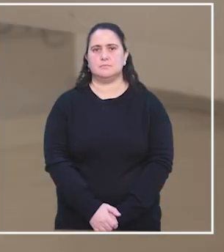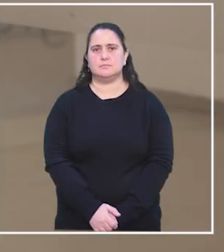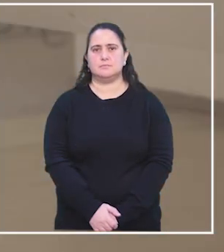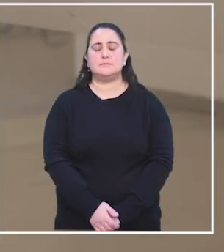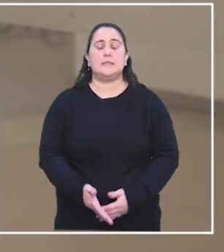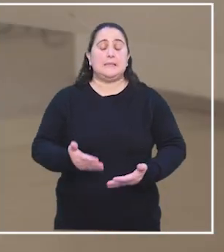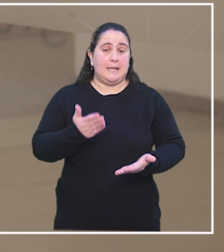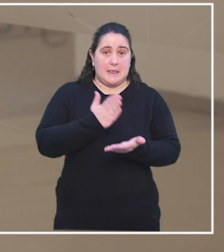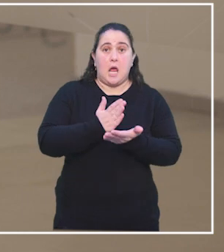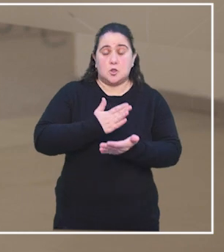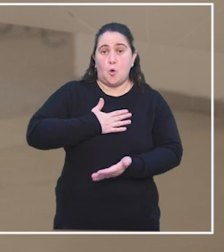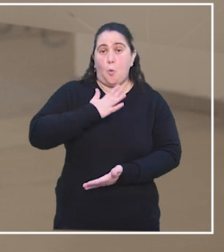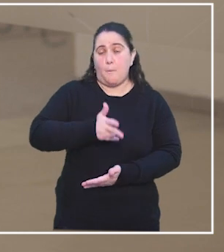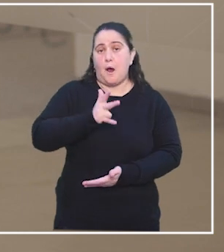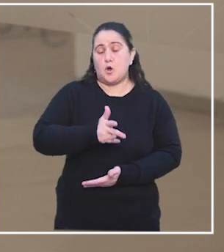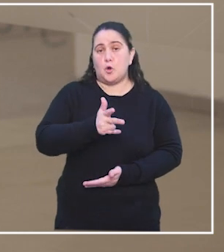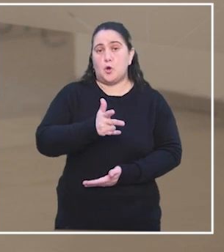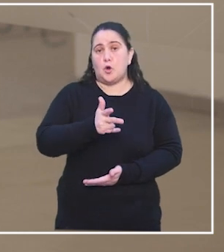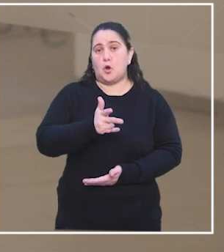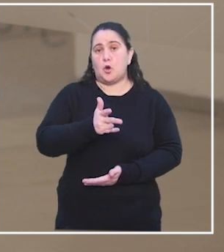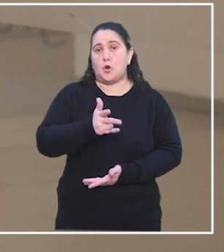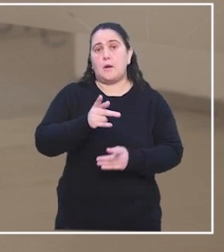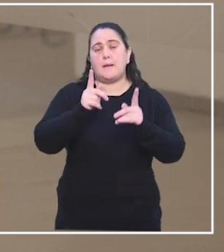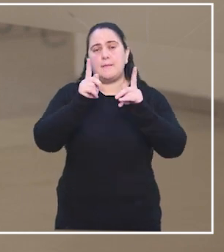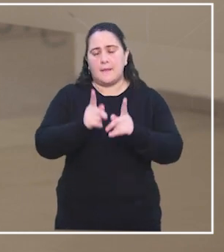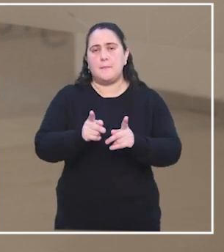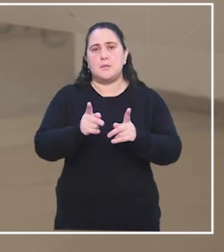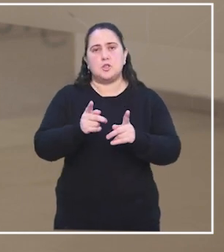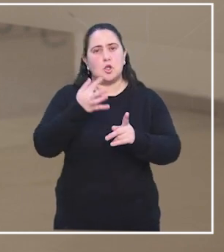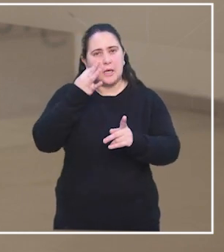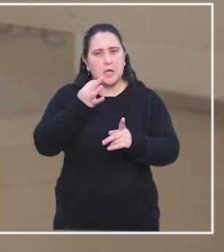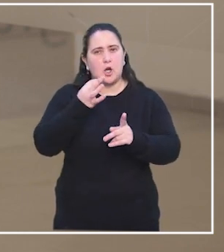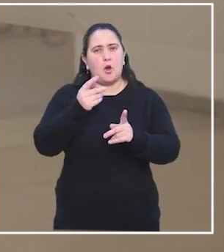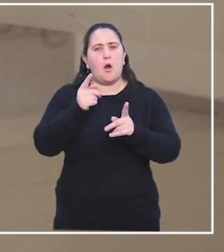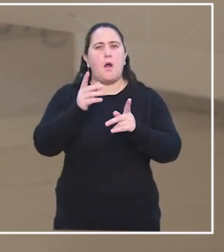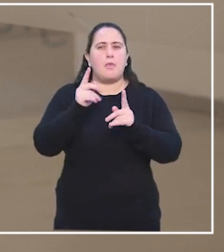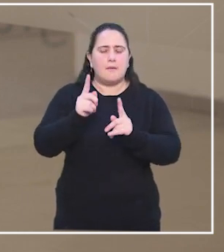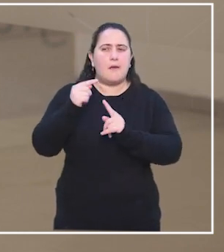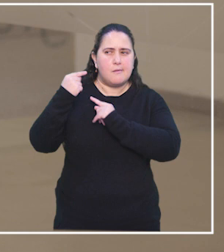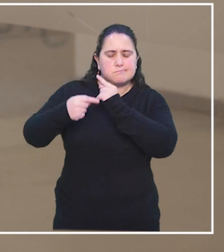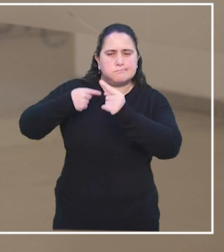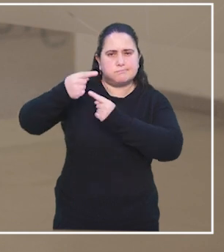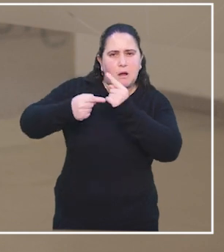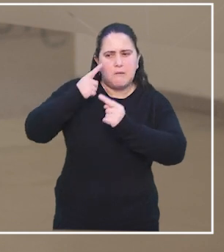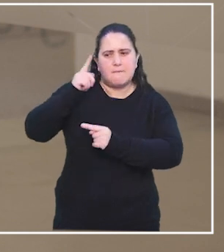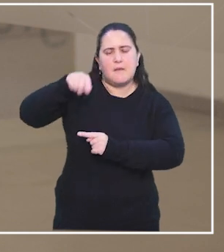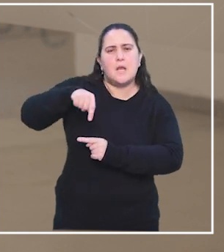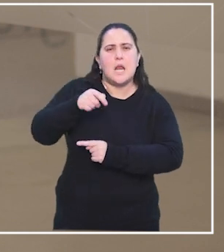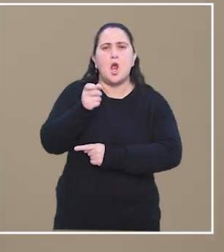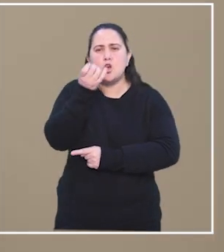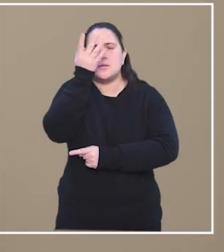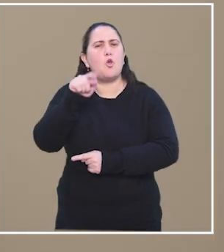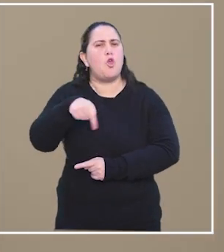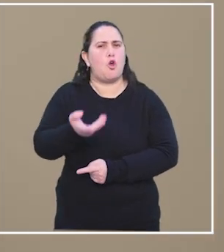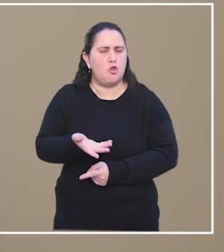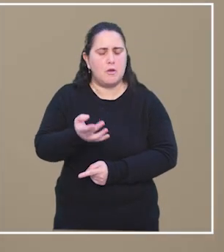Sí, los derechos humanos, haría también una pequeña genealogía, ¿no? de dónde viene este concepto.